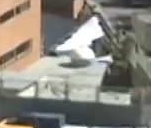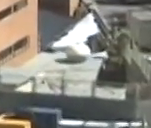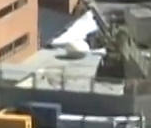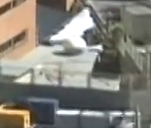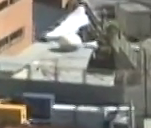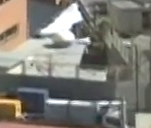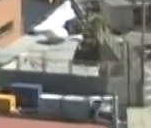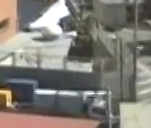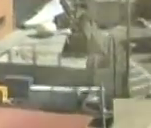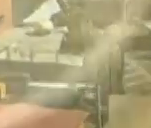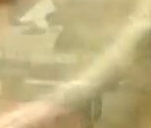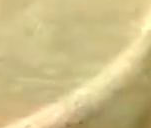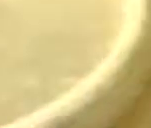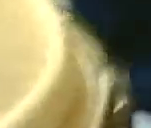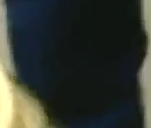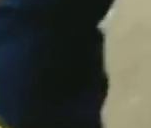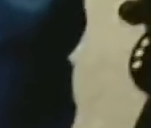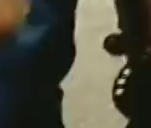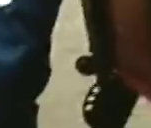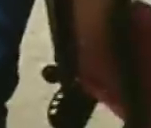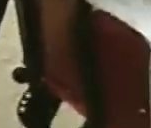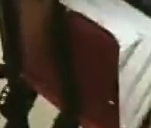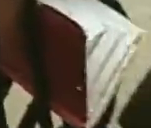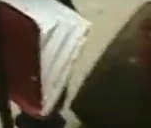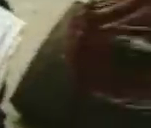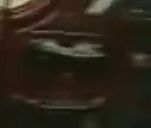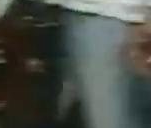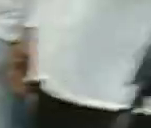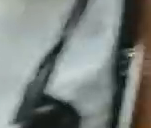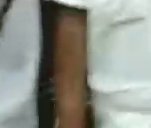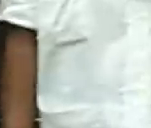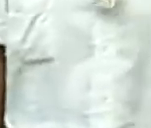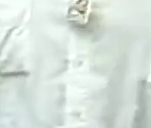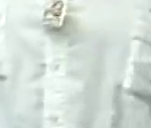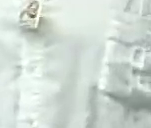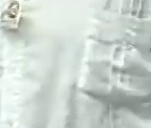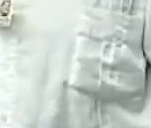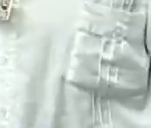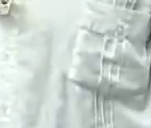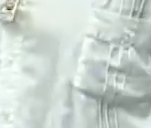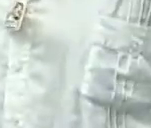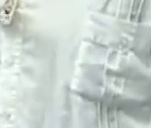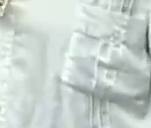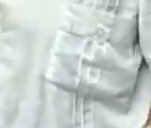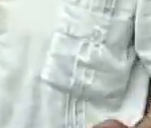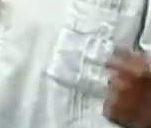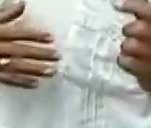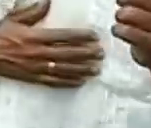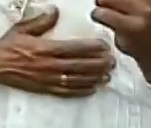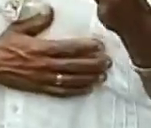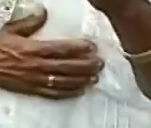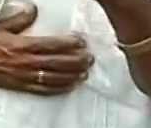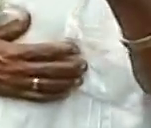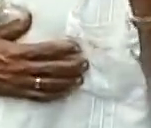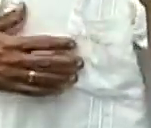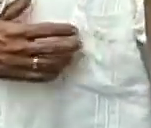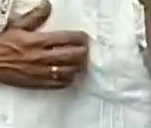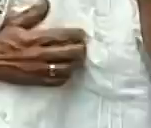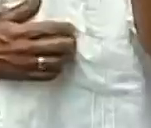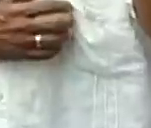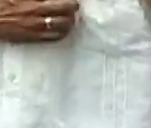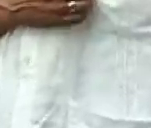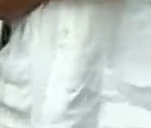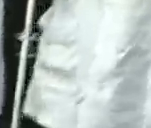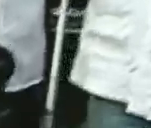del convenio China-Venezuela. Esta emergencia pediátrica cuenta con hospitalización pediátrica de